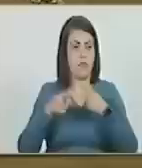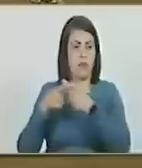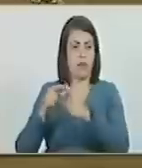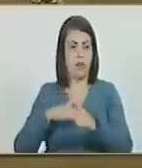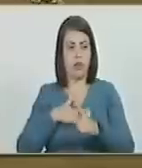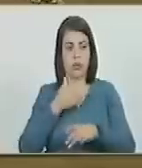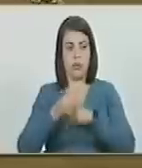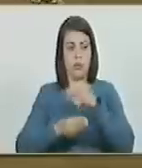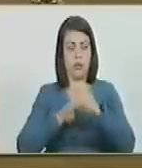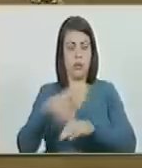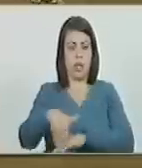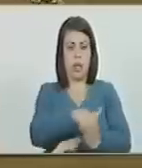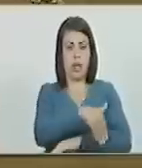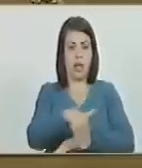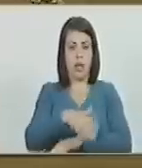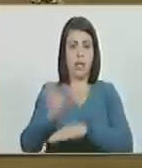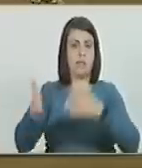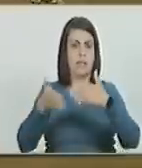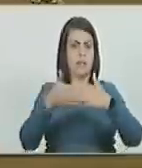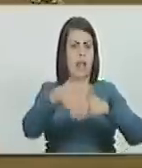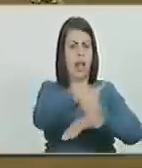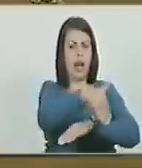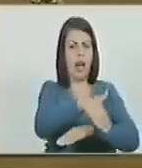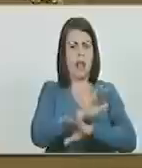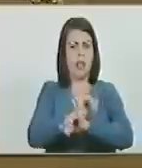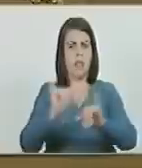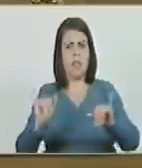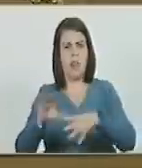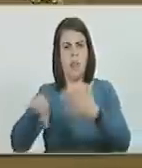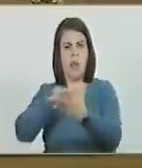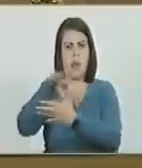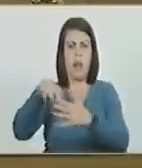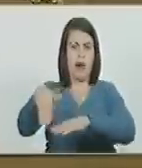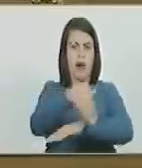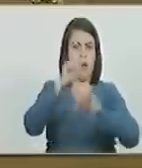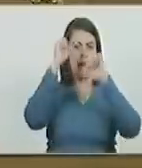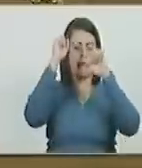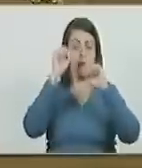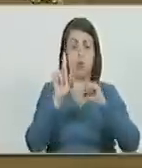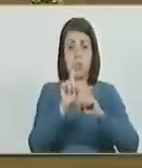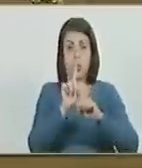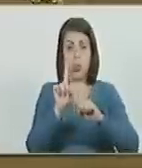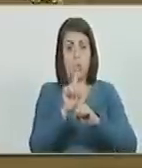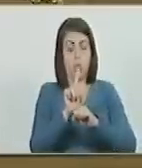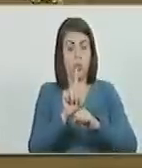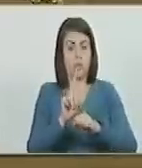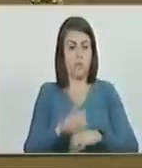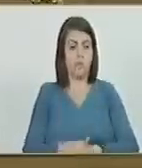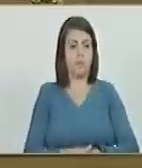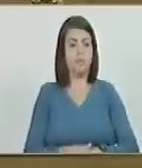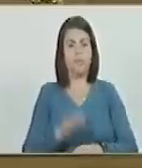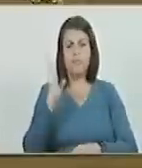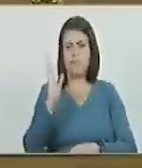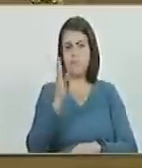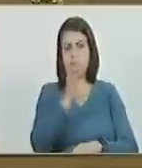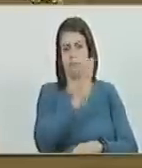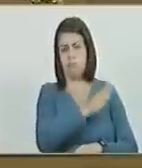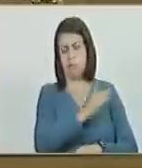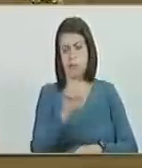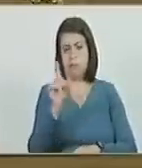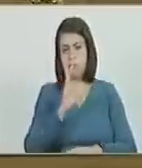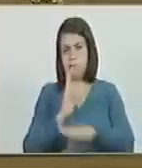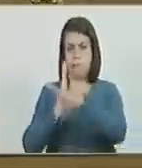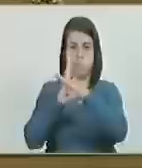puedan dirimir en la calle, en tranca tu calle, en guarima, en nada, en tranca, en sanciones,